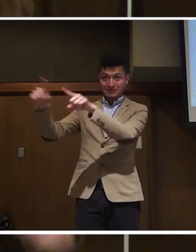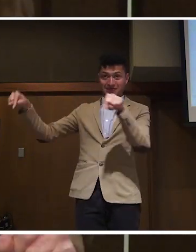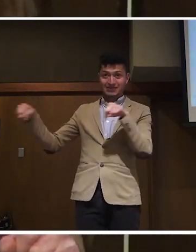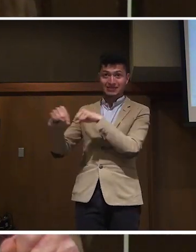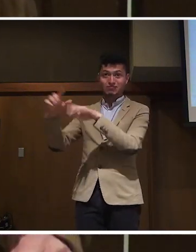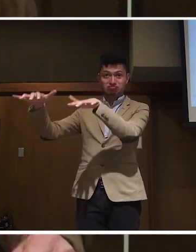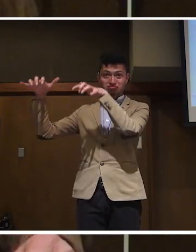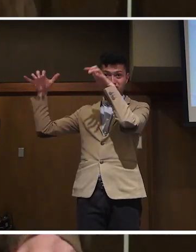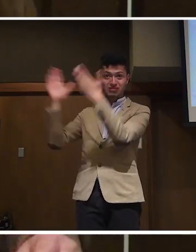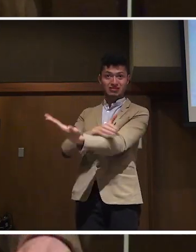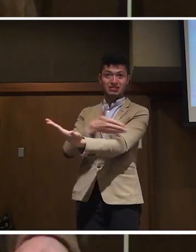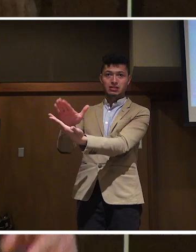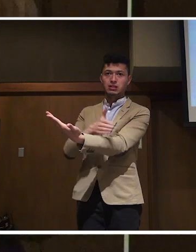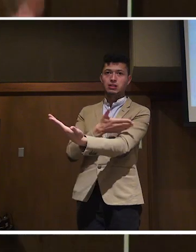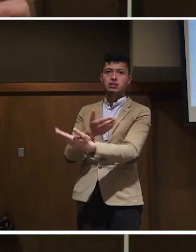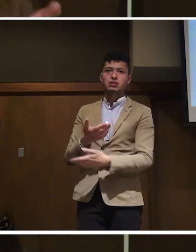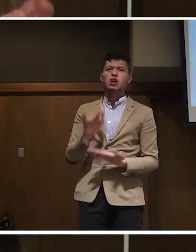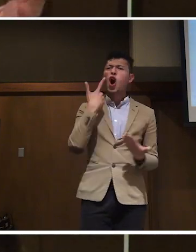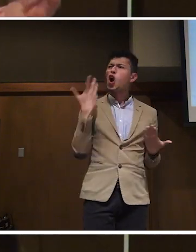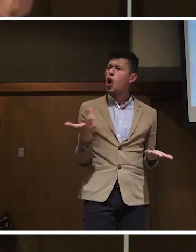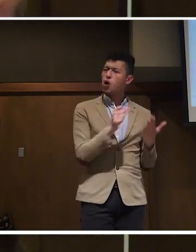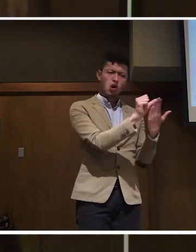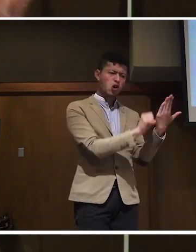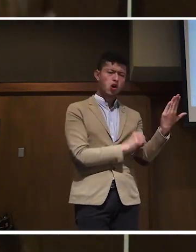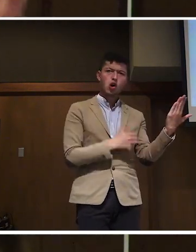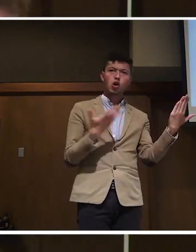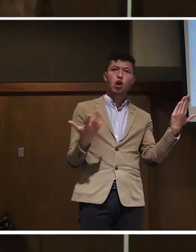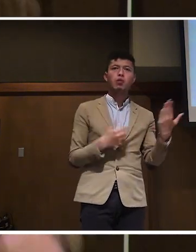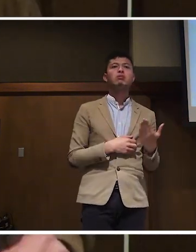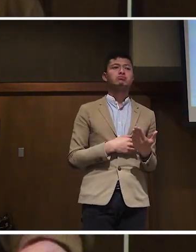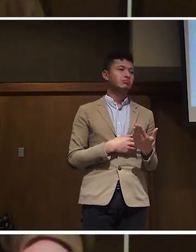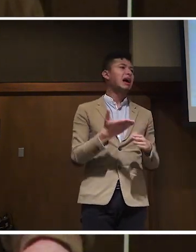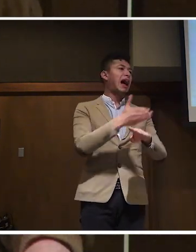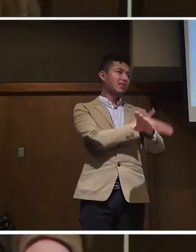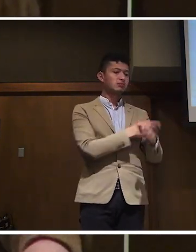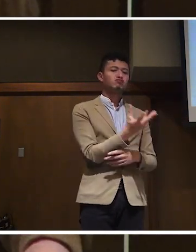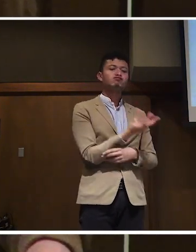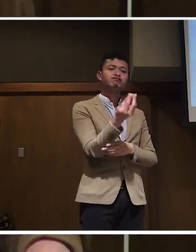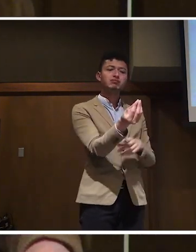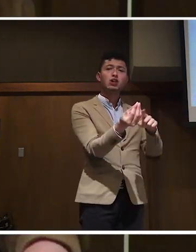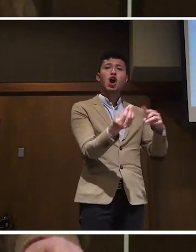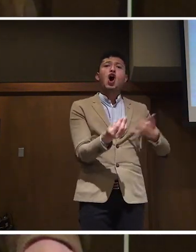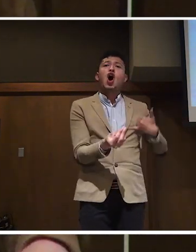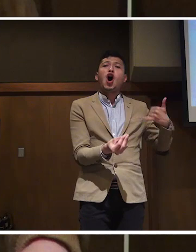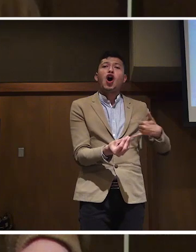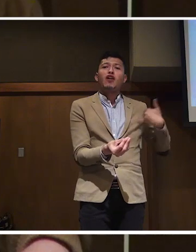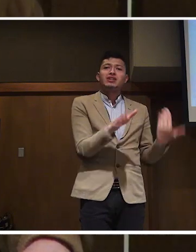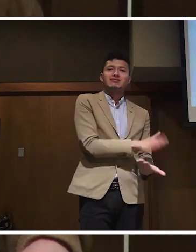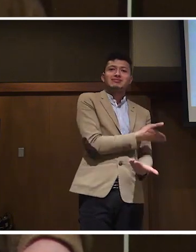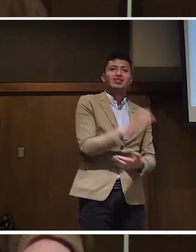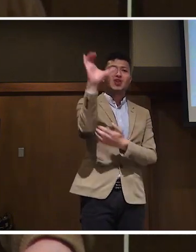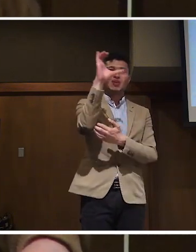muy interesante, porque tuvo siempre un sector, por ejemplo, de jóvenes músicos colombianos. Entonces, cuando uno